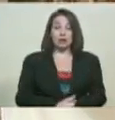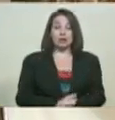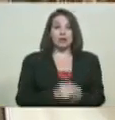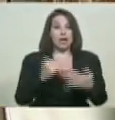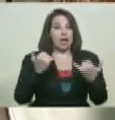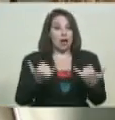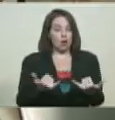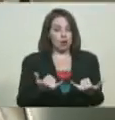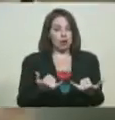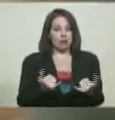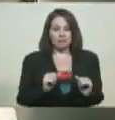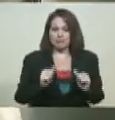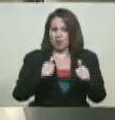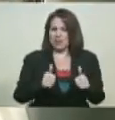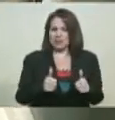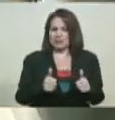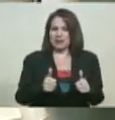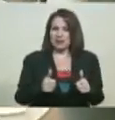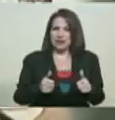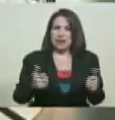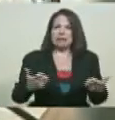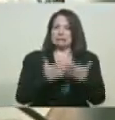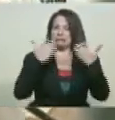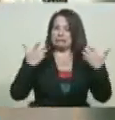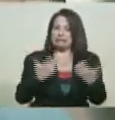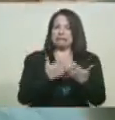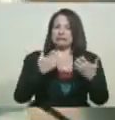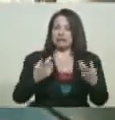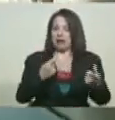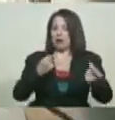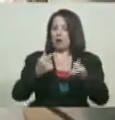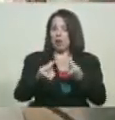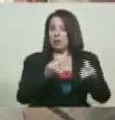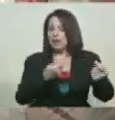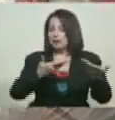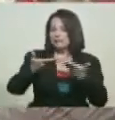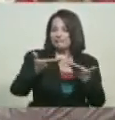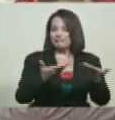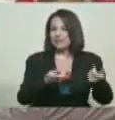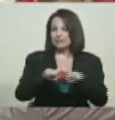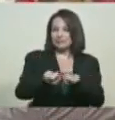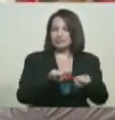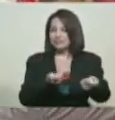a una contraofensiva económica lo más difícil